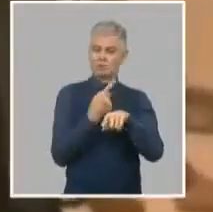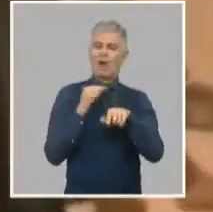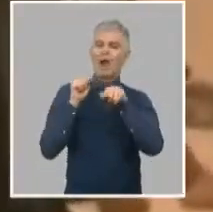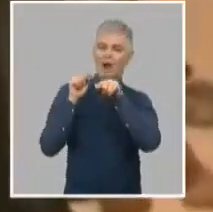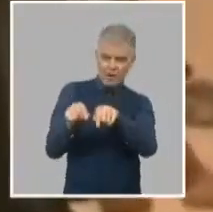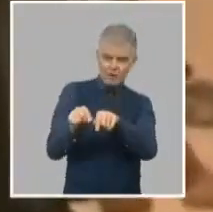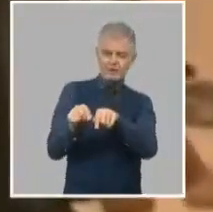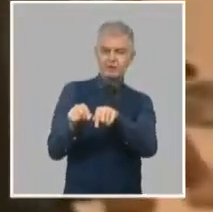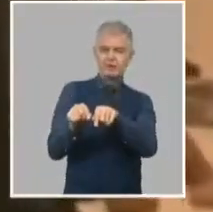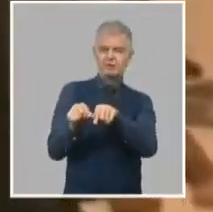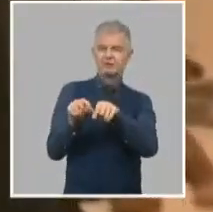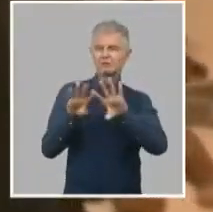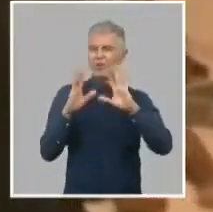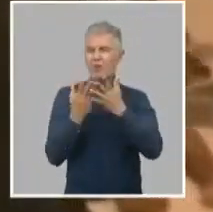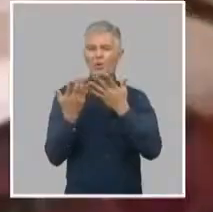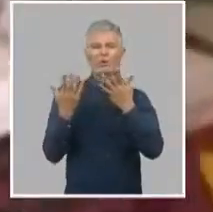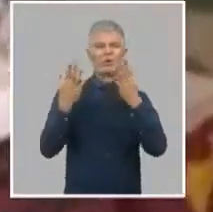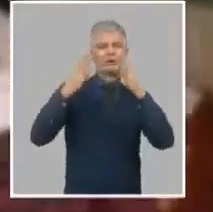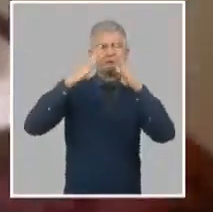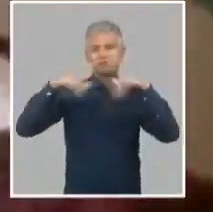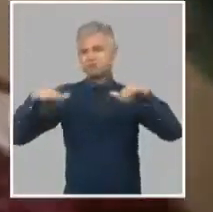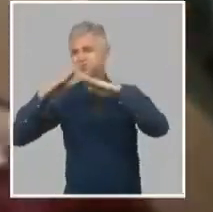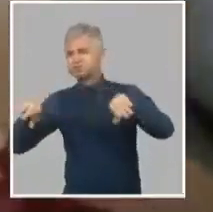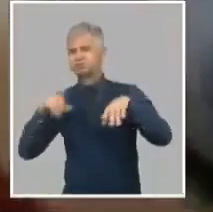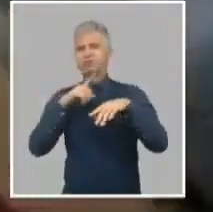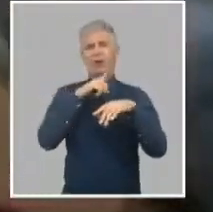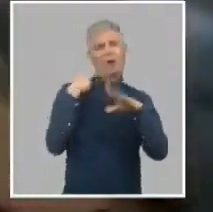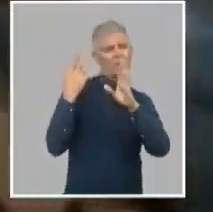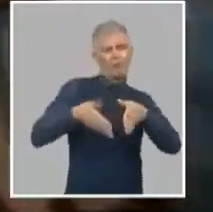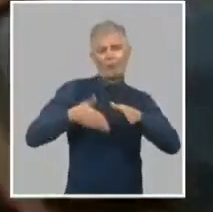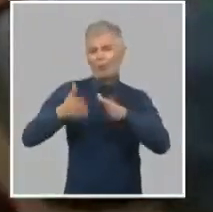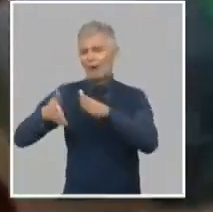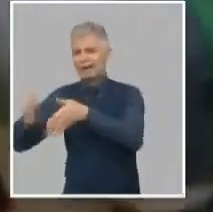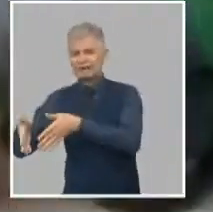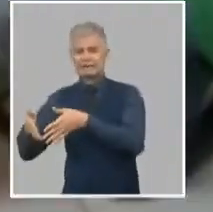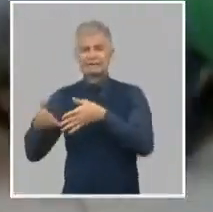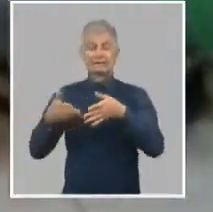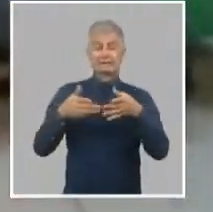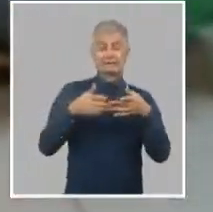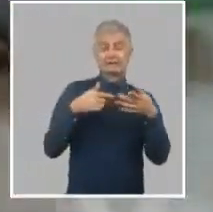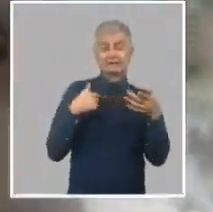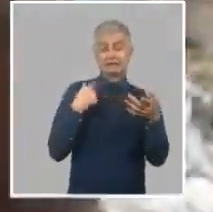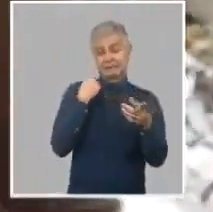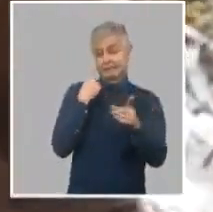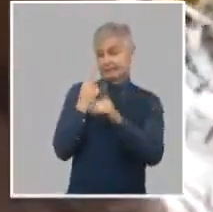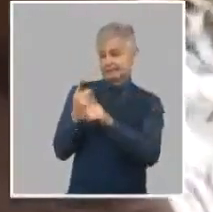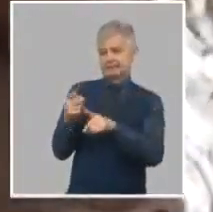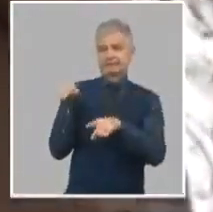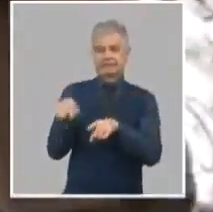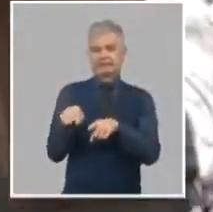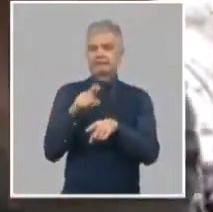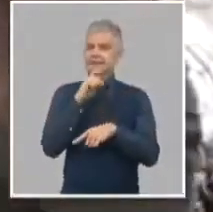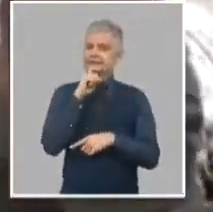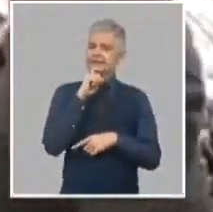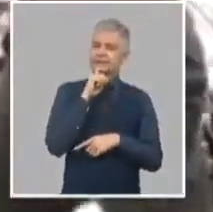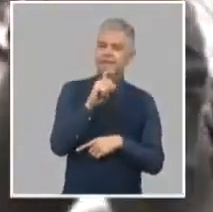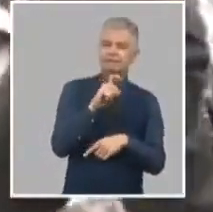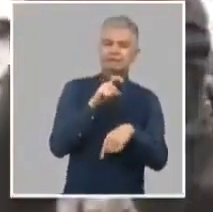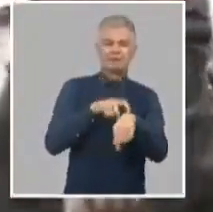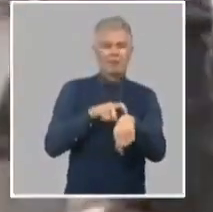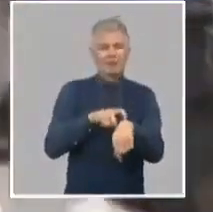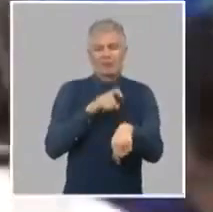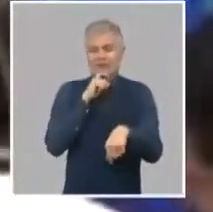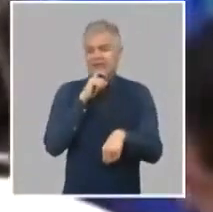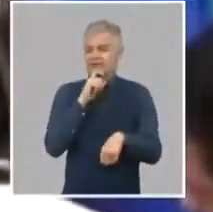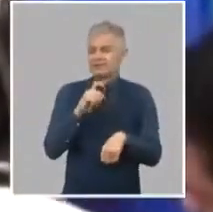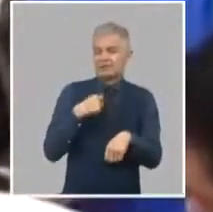La destrucción, la muerte como elemento a la orden en cada momento que